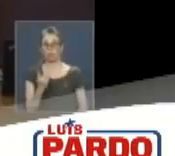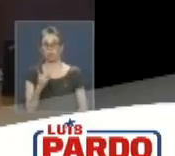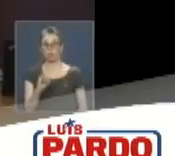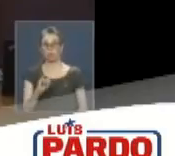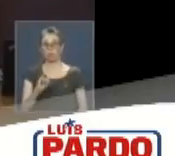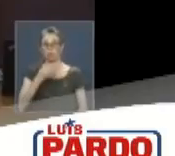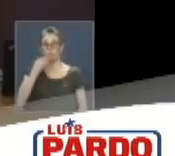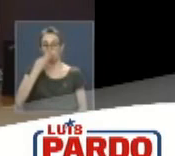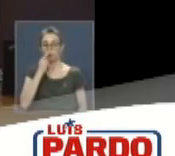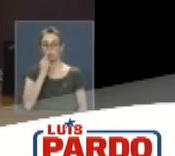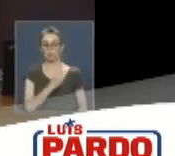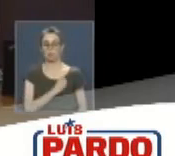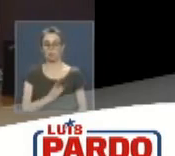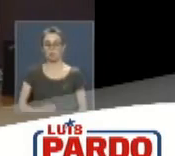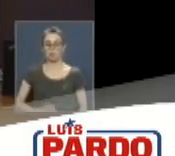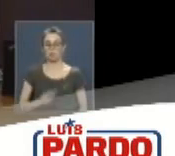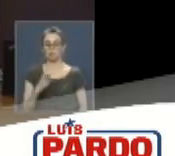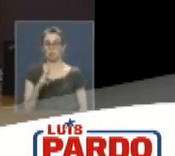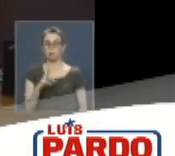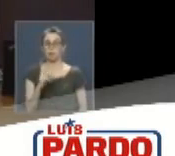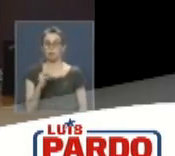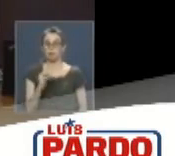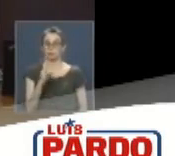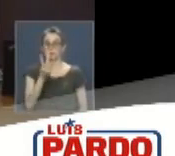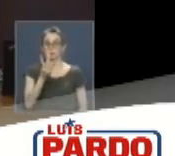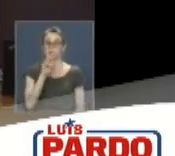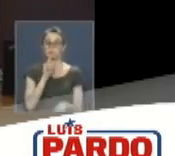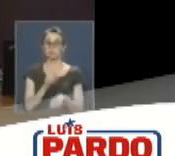Tiene la palabra el diputado señor Luis Pardo, hasta por 3 minutos.